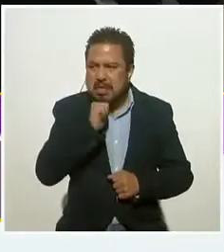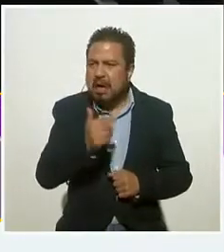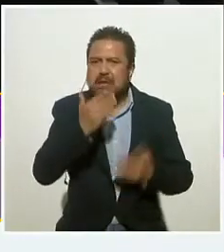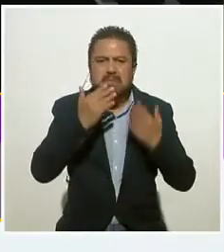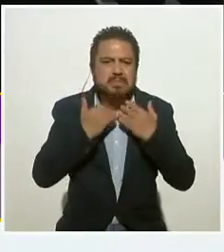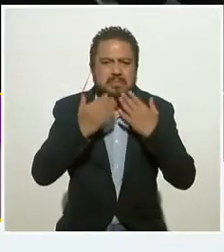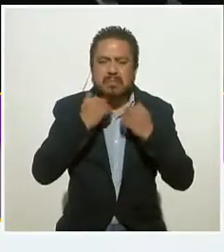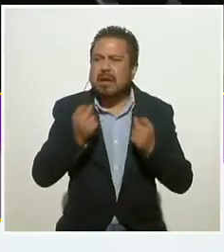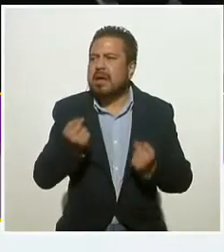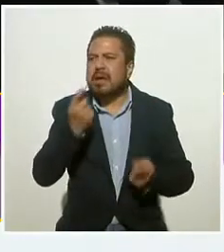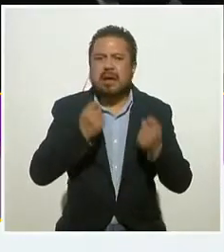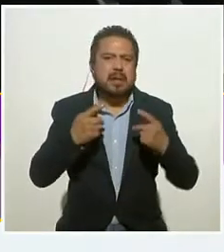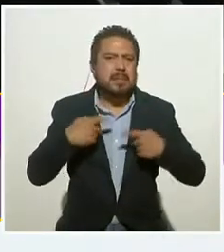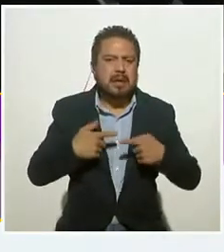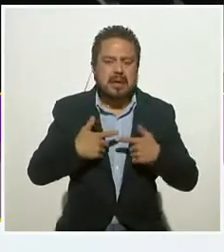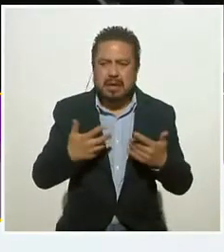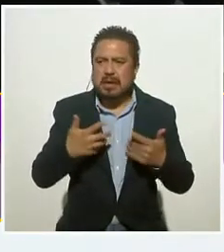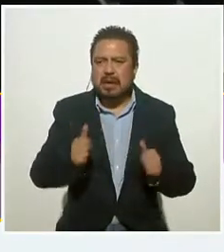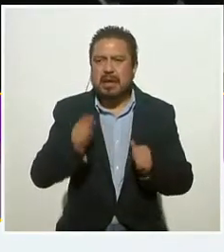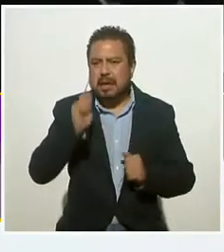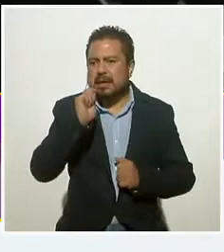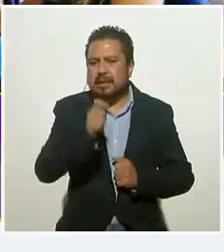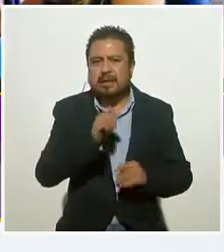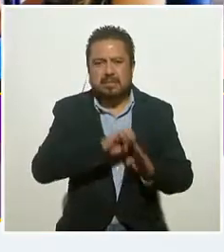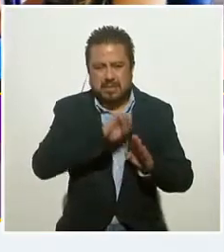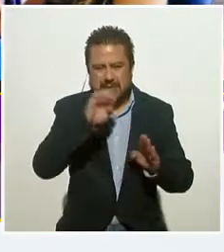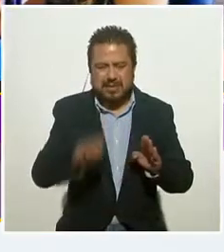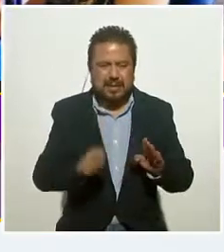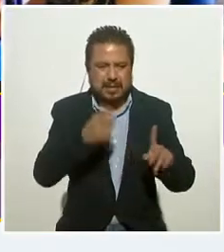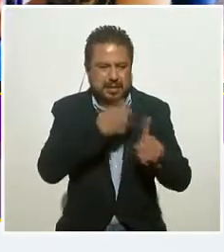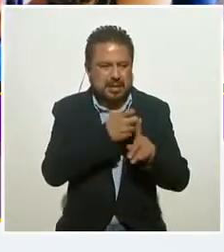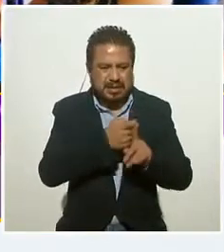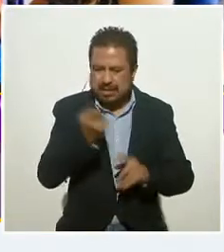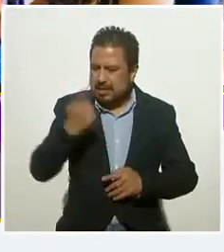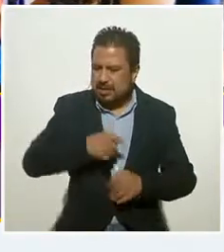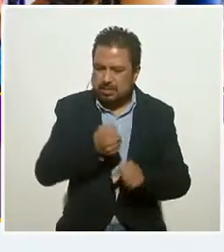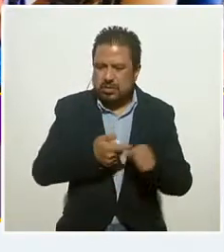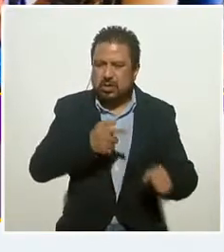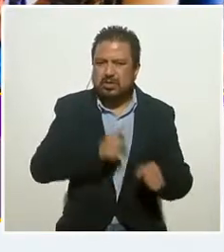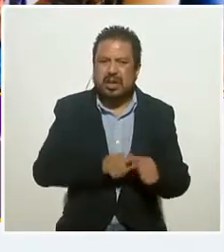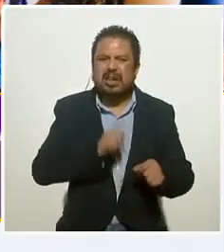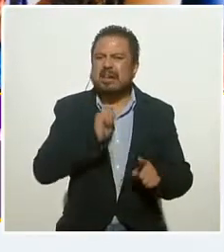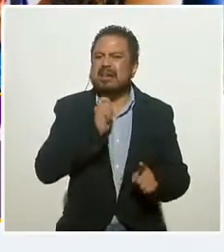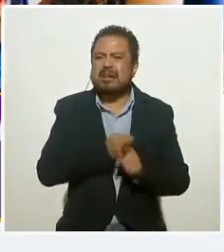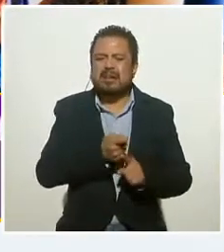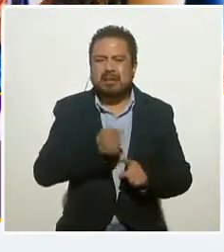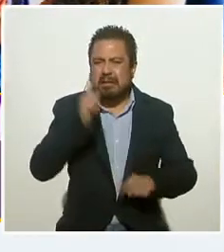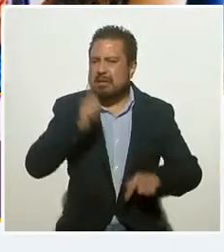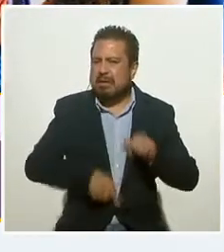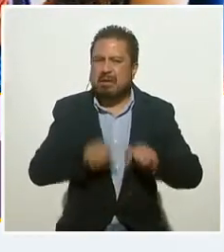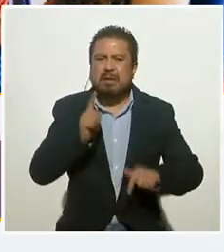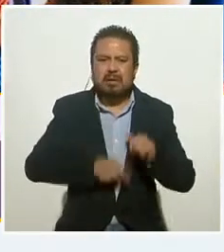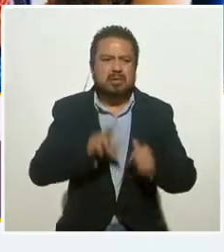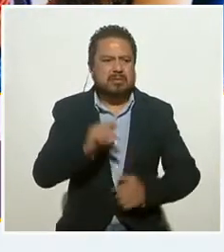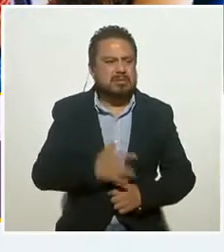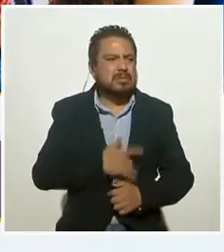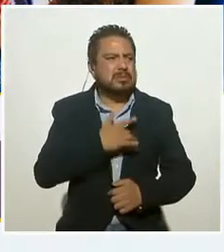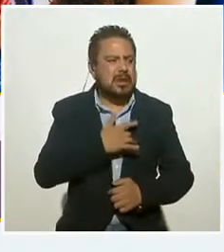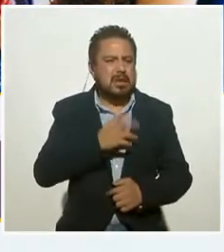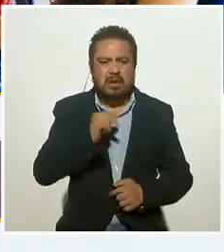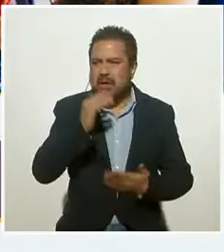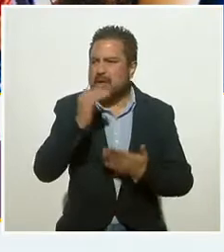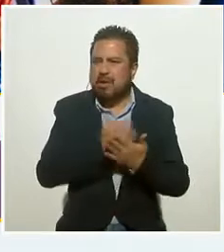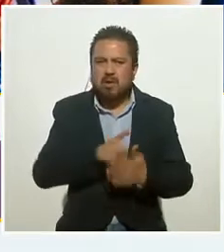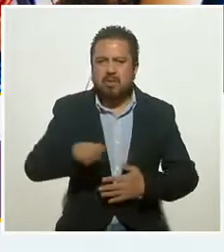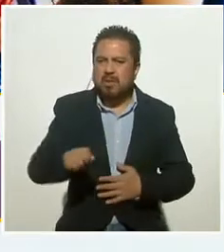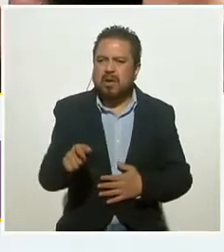también hay personas que lo han, por estos mandatos sociales de nulifícalo, no lo sientas, no solo bajar el